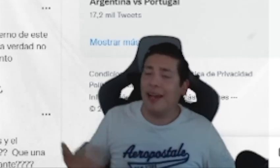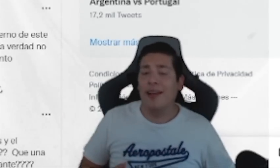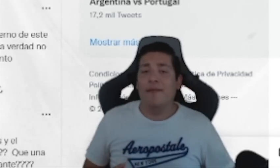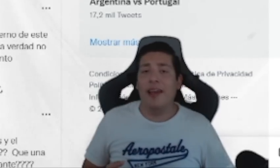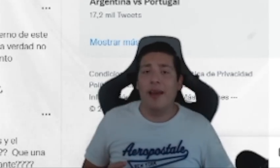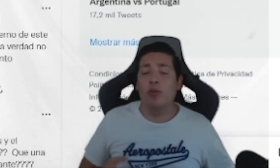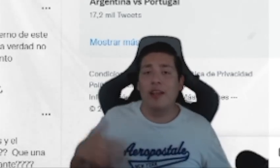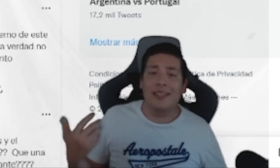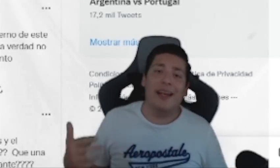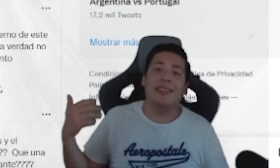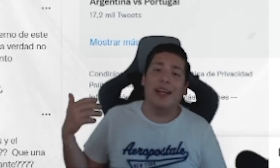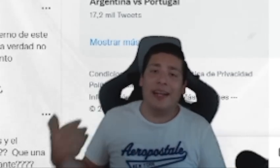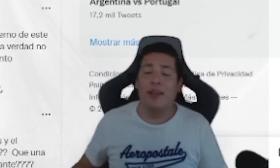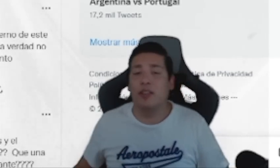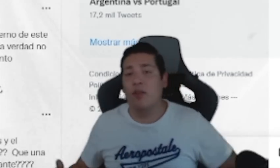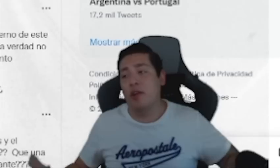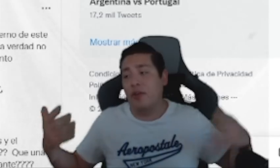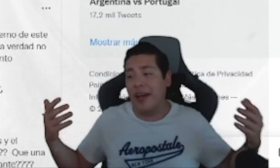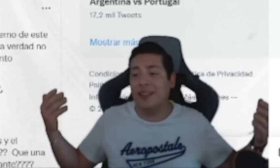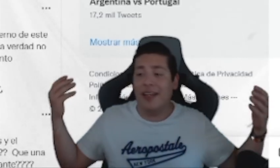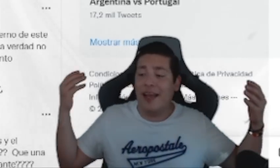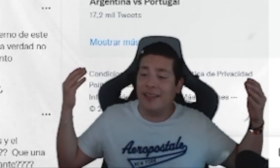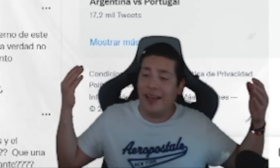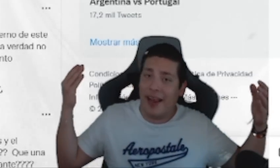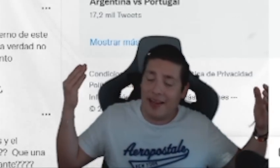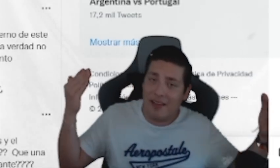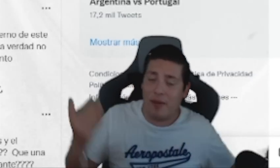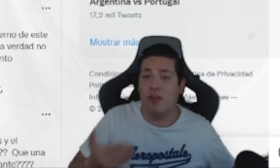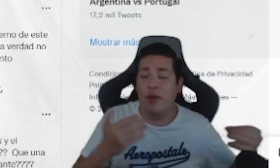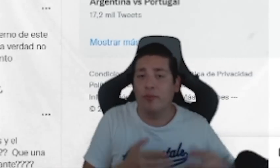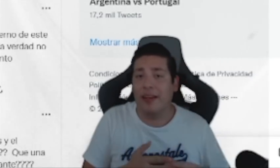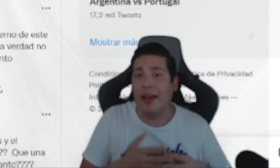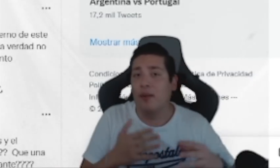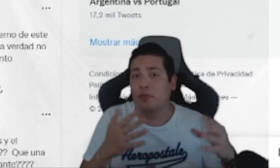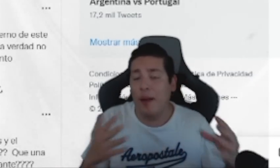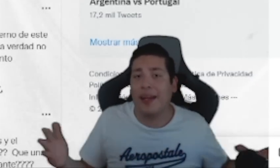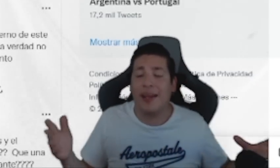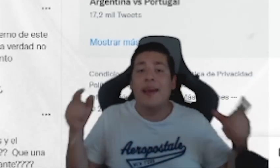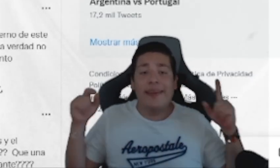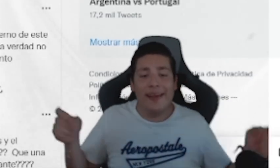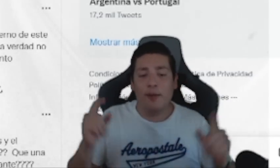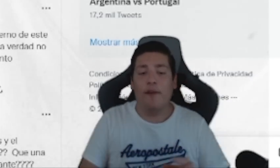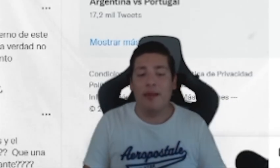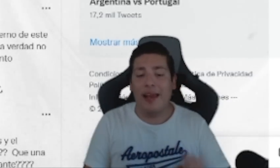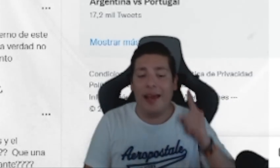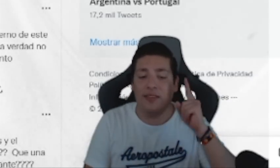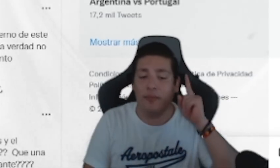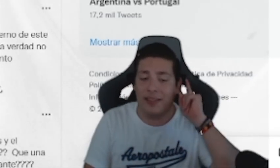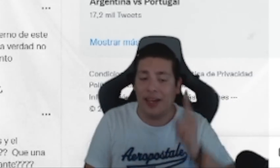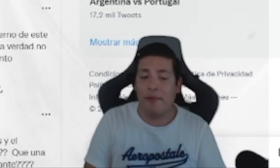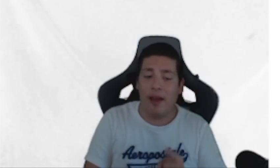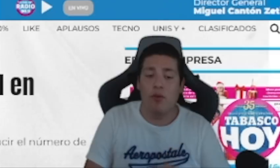no dejan de utilizar extranjeros que lo único que hacen es que el rendimiento de los mexicanos baje. Y esto, familia,